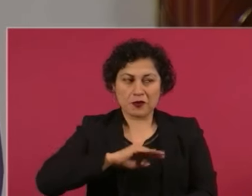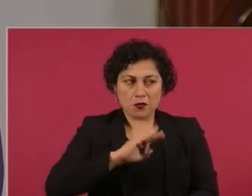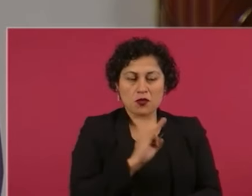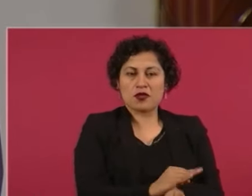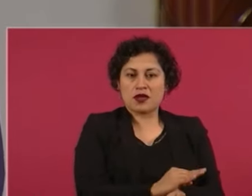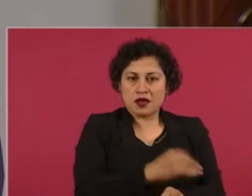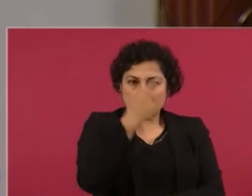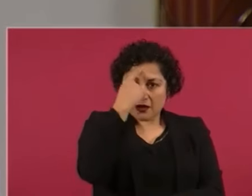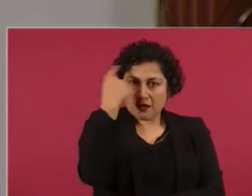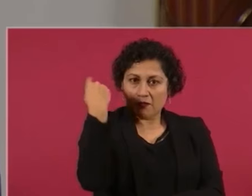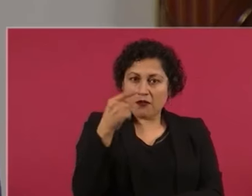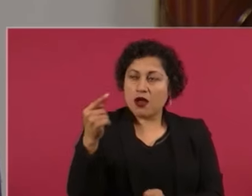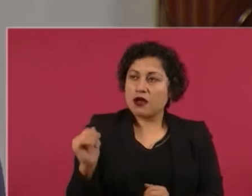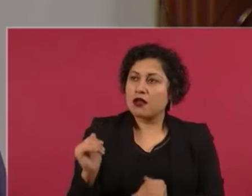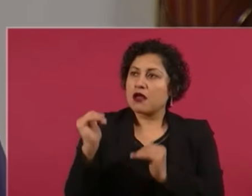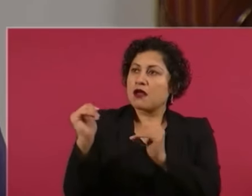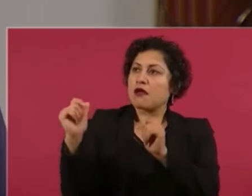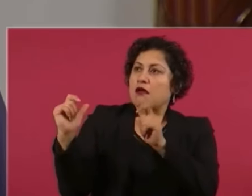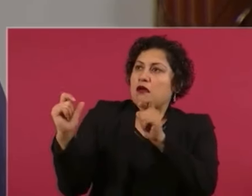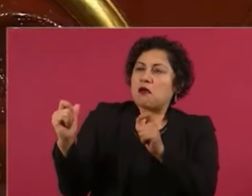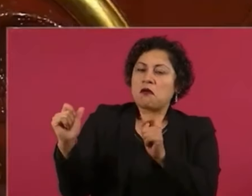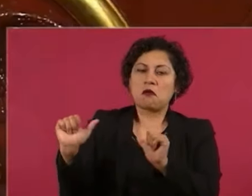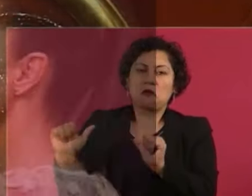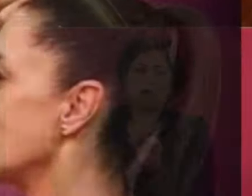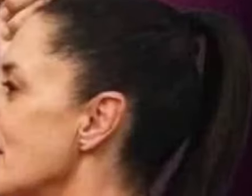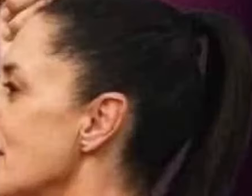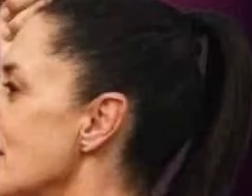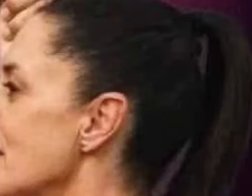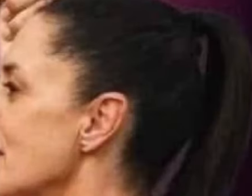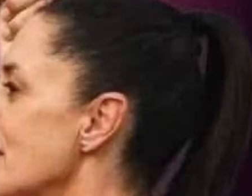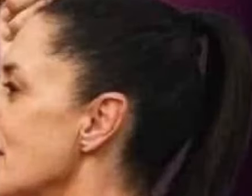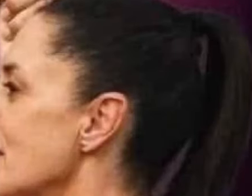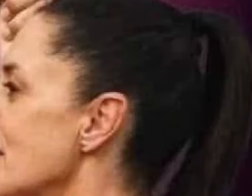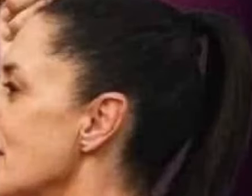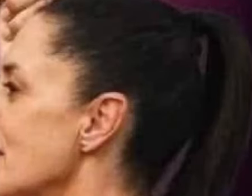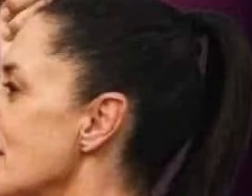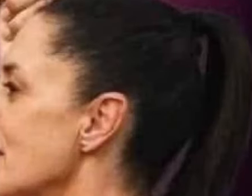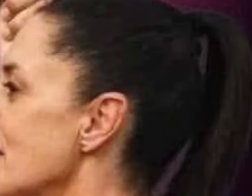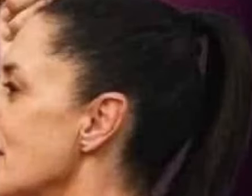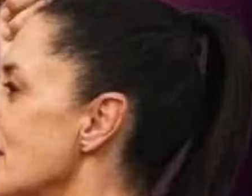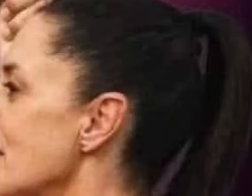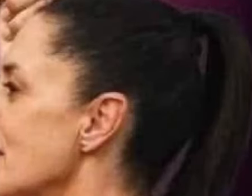esta información. Vamos juntos con el plan C, hacer historia, continuar el segundo piso de la